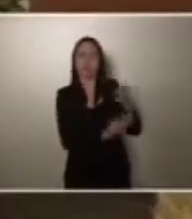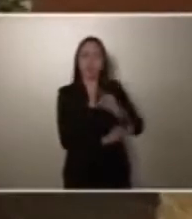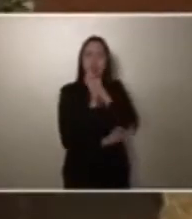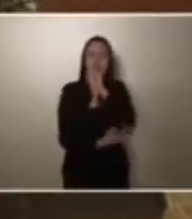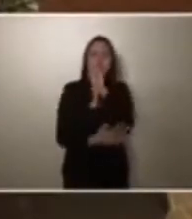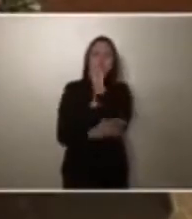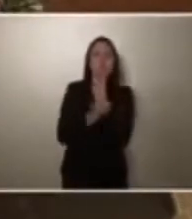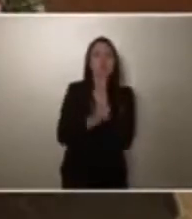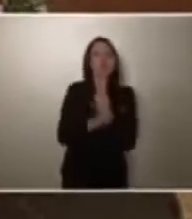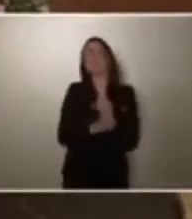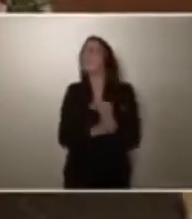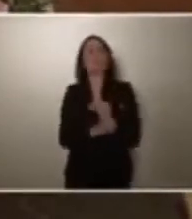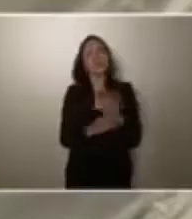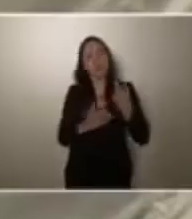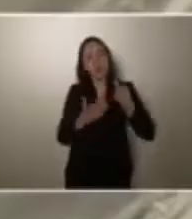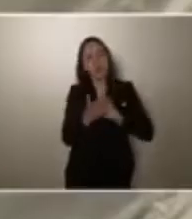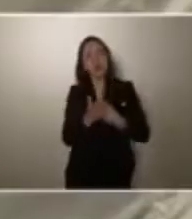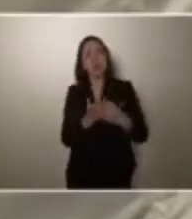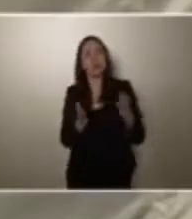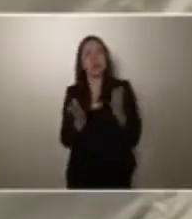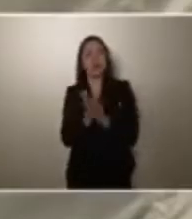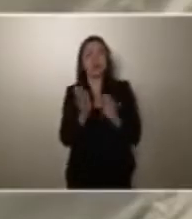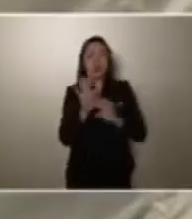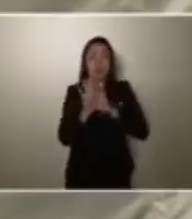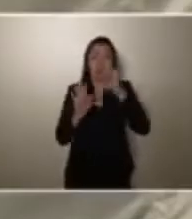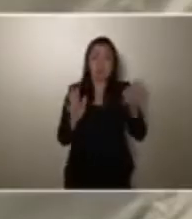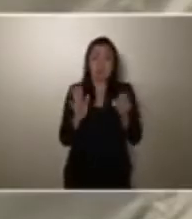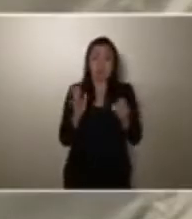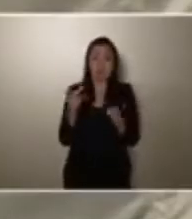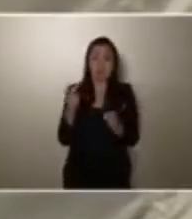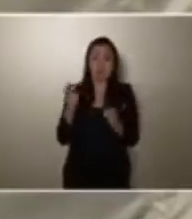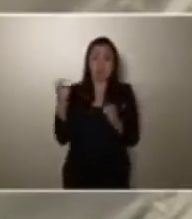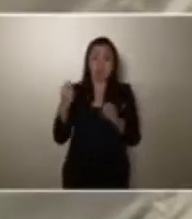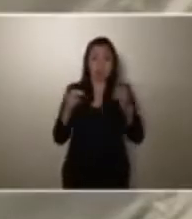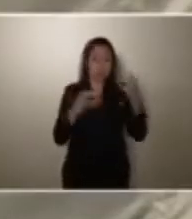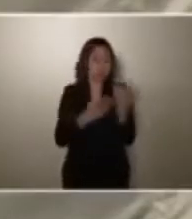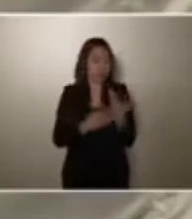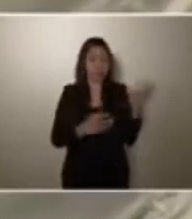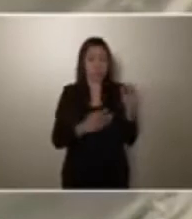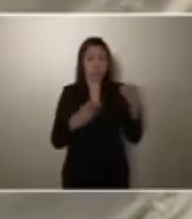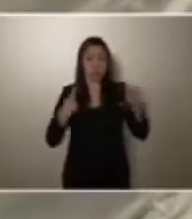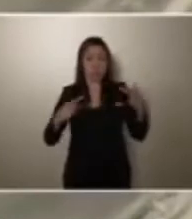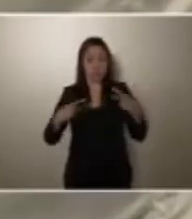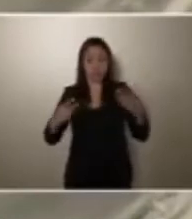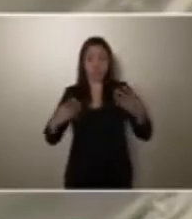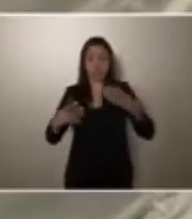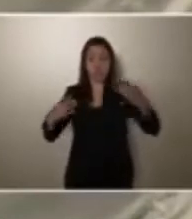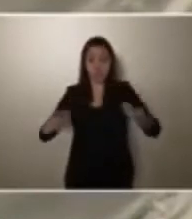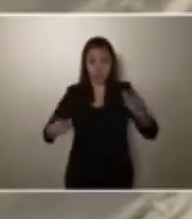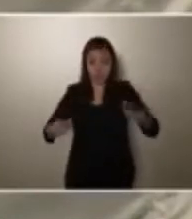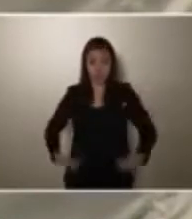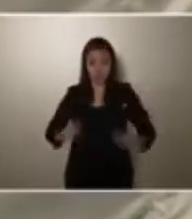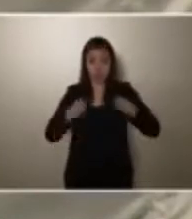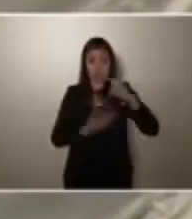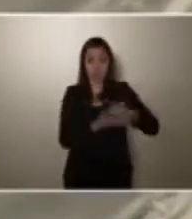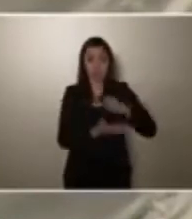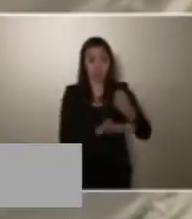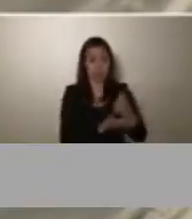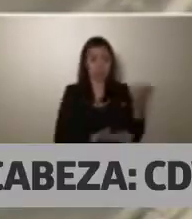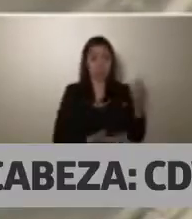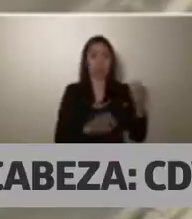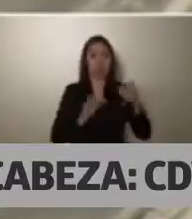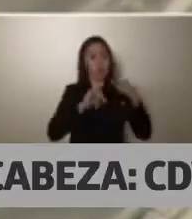de nuestro Estado. Quienes pretenden ignorar la voluntad del pueblo, evidentemente están cometiendo un error,